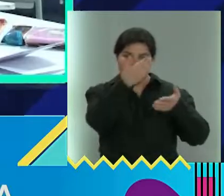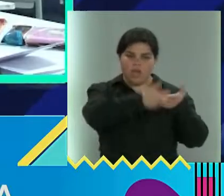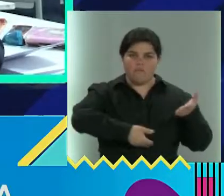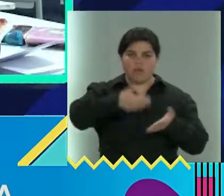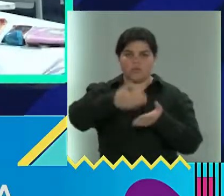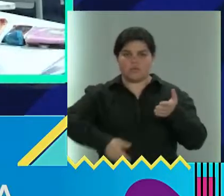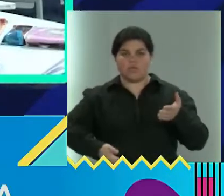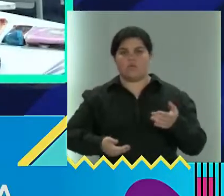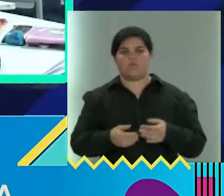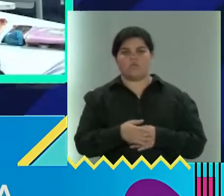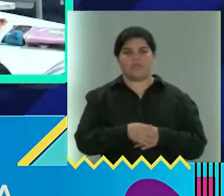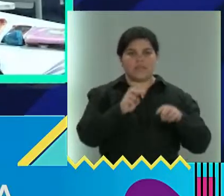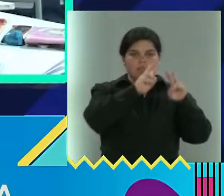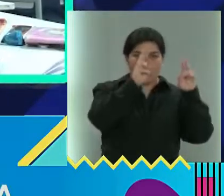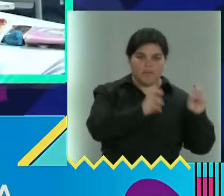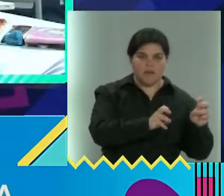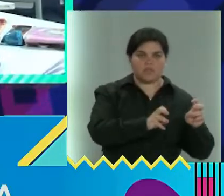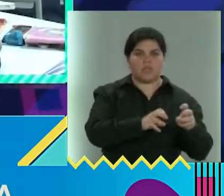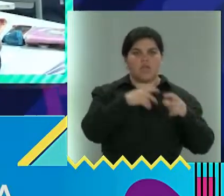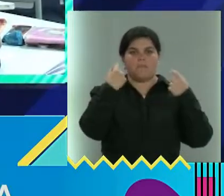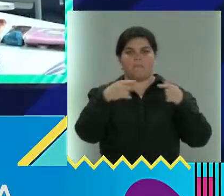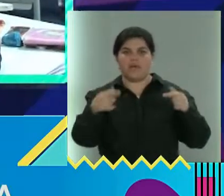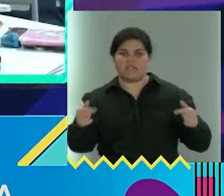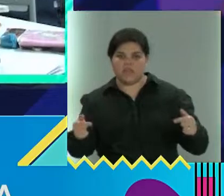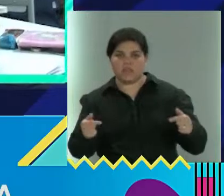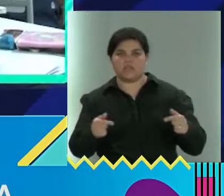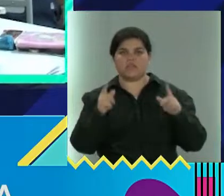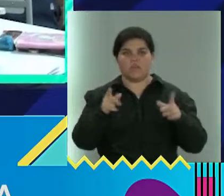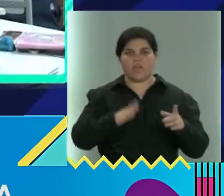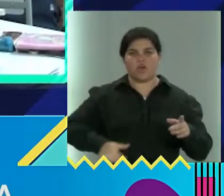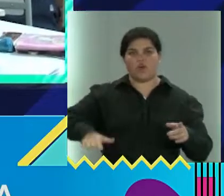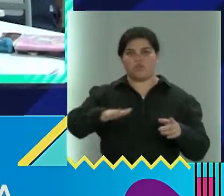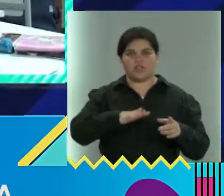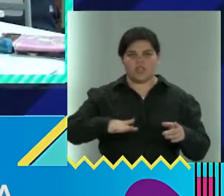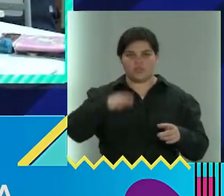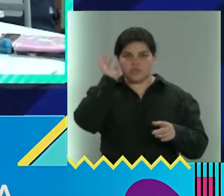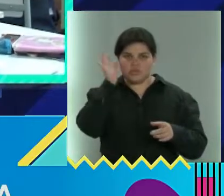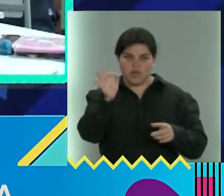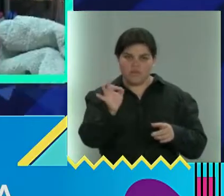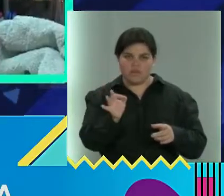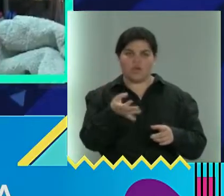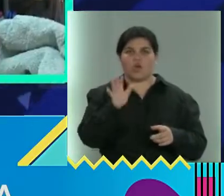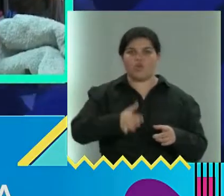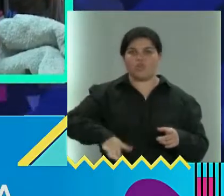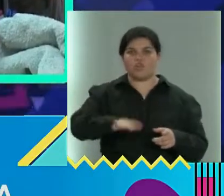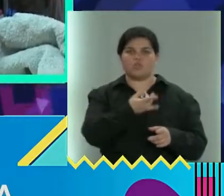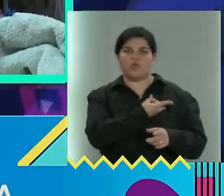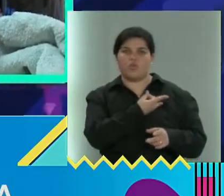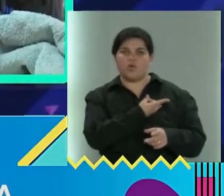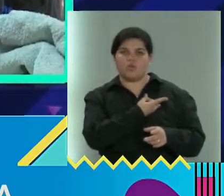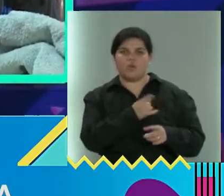tópicos, evaluamos disciplinas, pero también evaluamos contextos, analizamos en qué contextos o cuáles son los